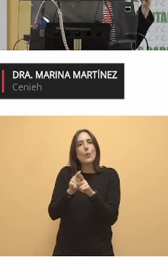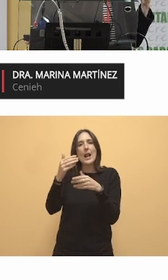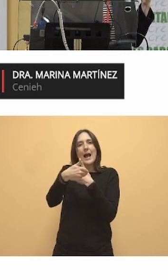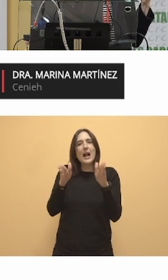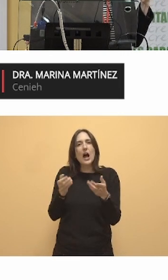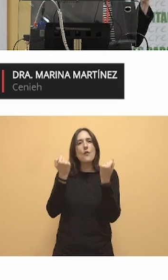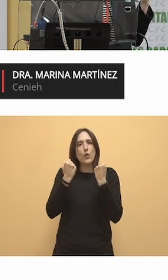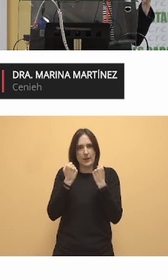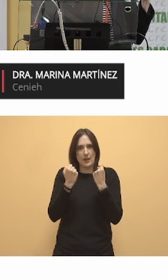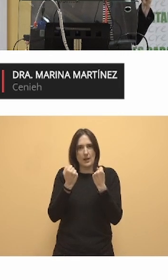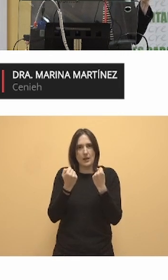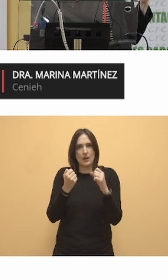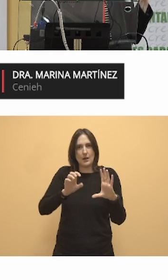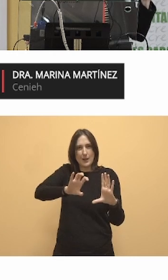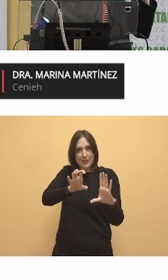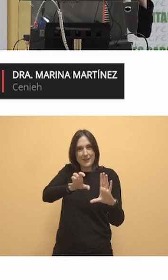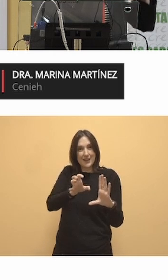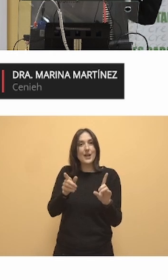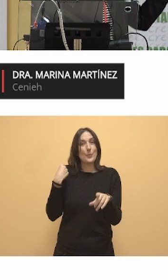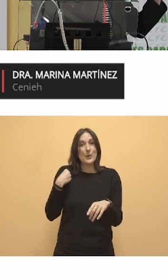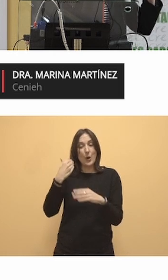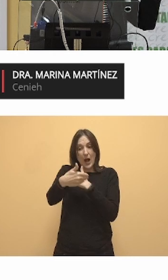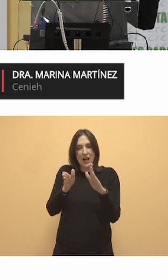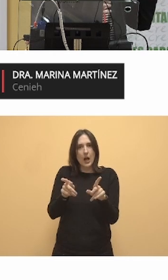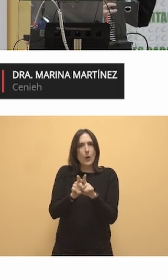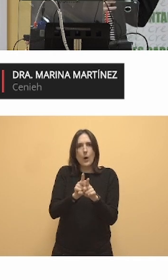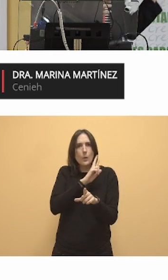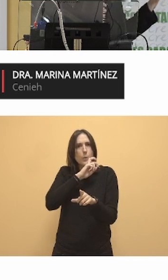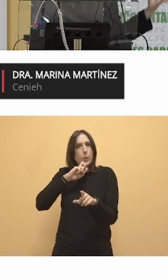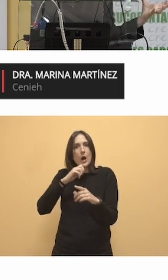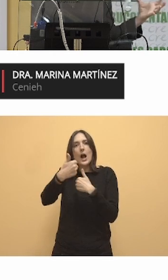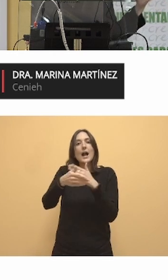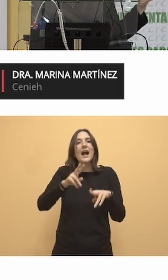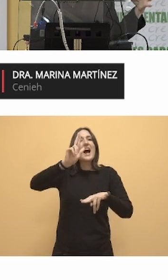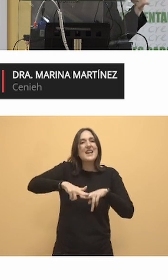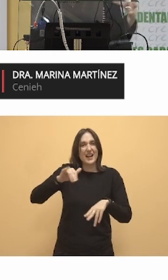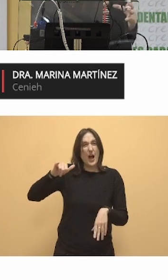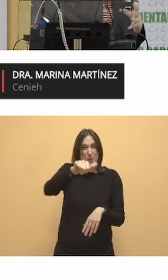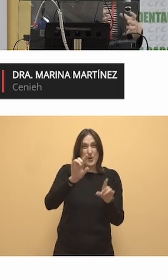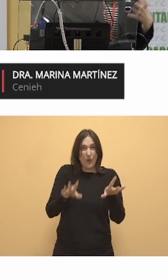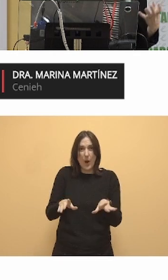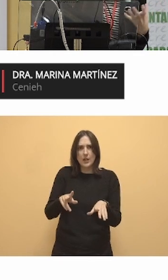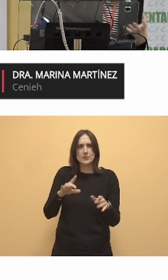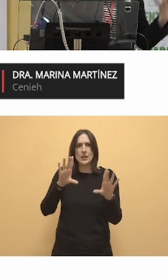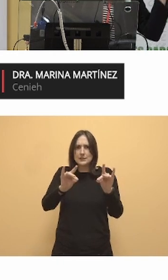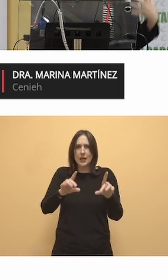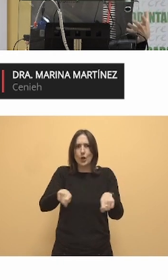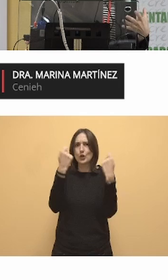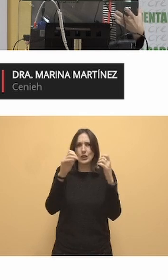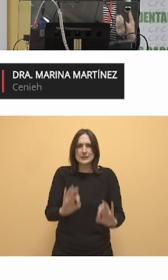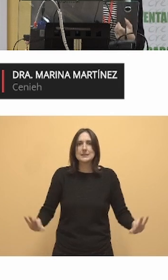fuerte del código genético, es esa caja o esa caja negra del avión donde queda condensada toda la